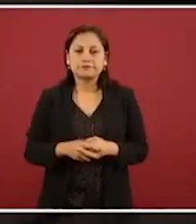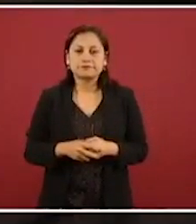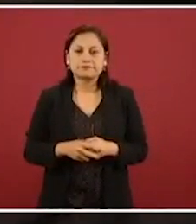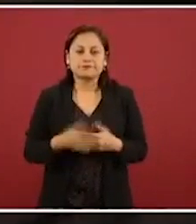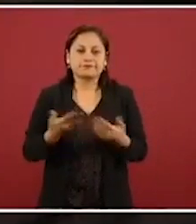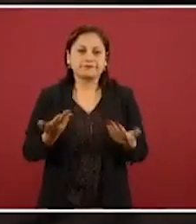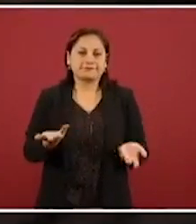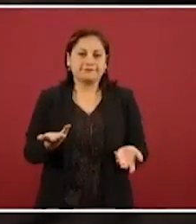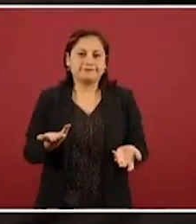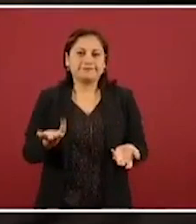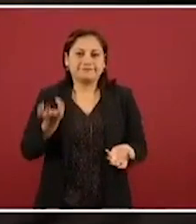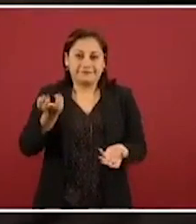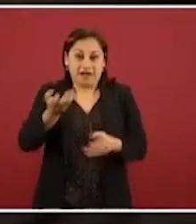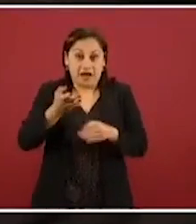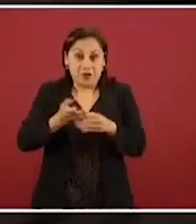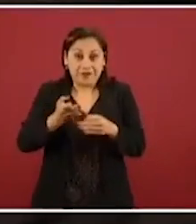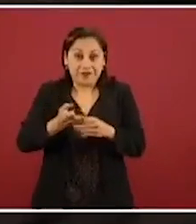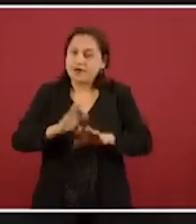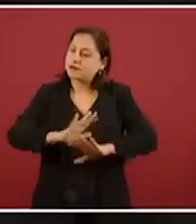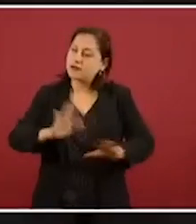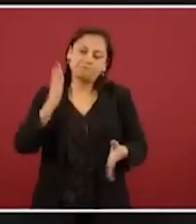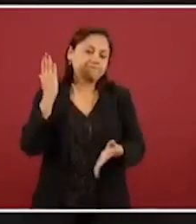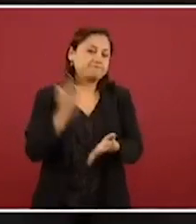Entonces, ¿eso ya se terminó?